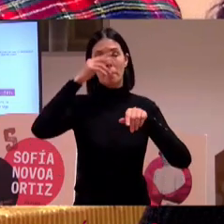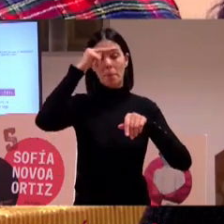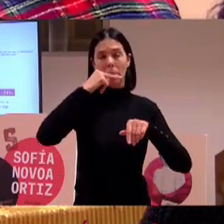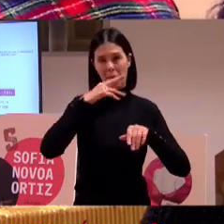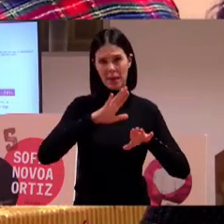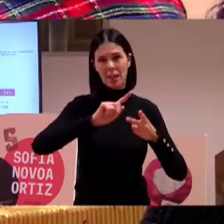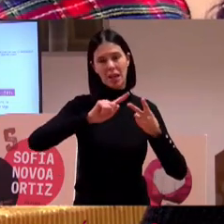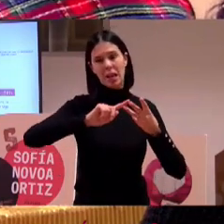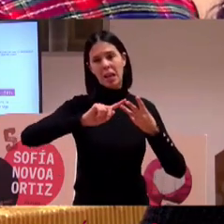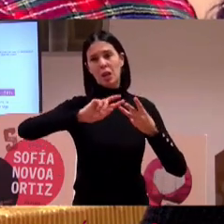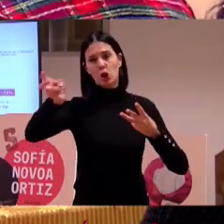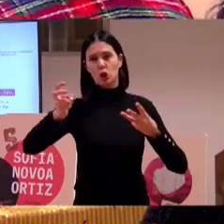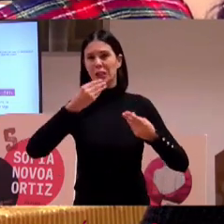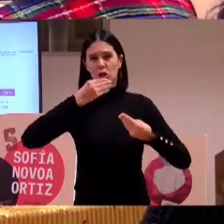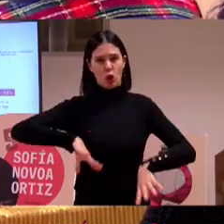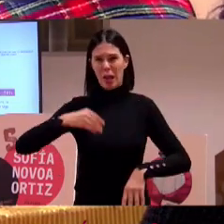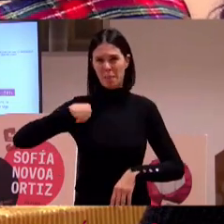otro, en la misma historia.